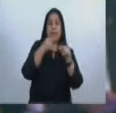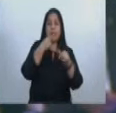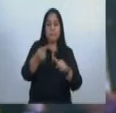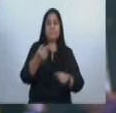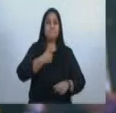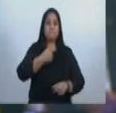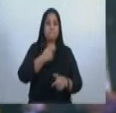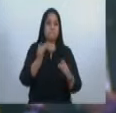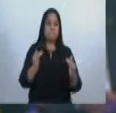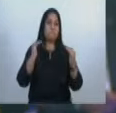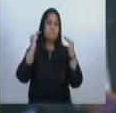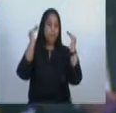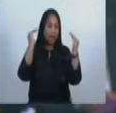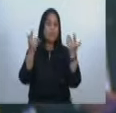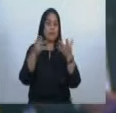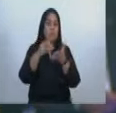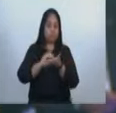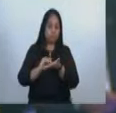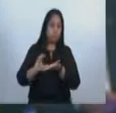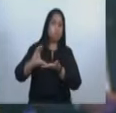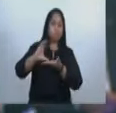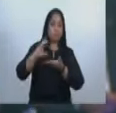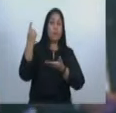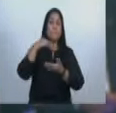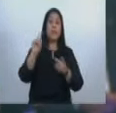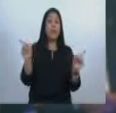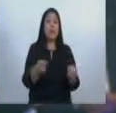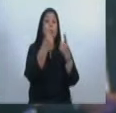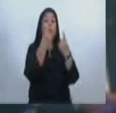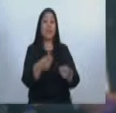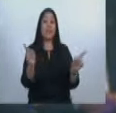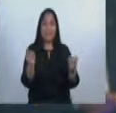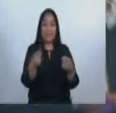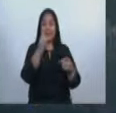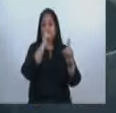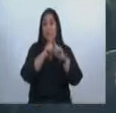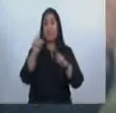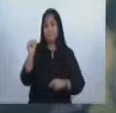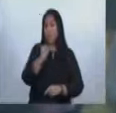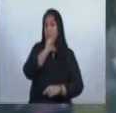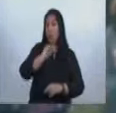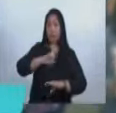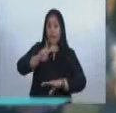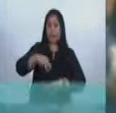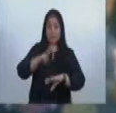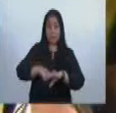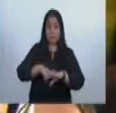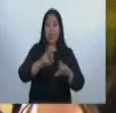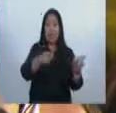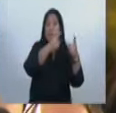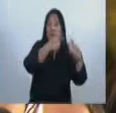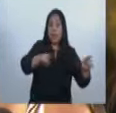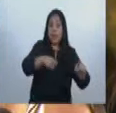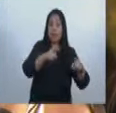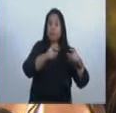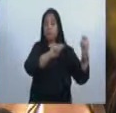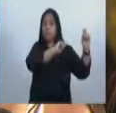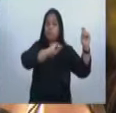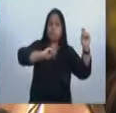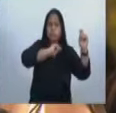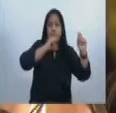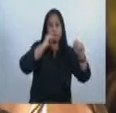una un mayor ampliación para la orquesta sinfónica y para el coro nacional la orquesta sinfónica de Guatemala por